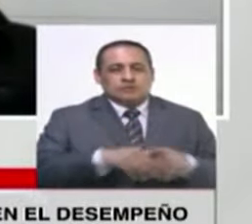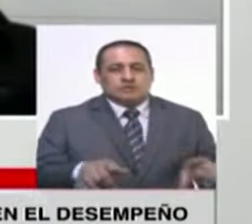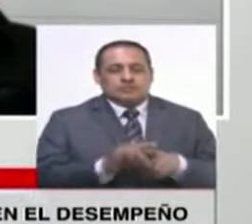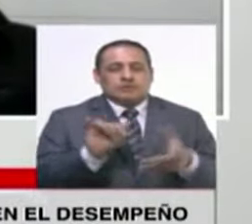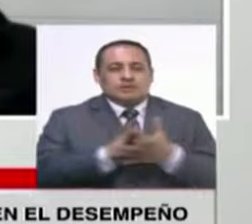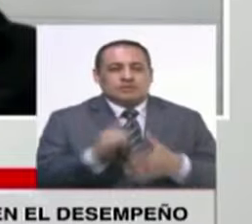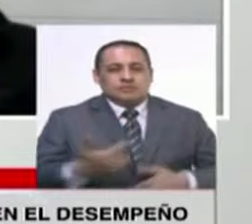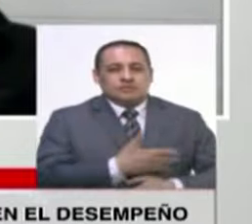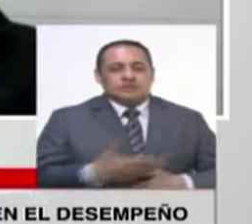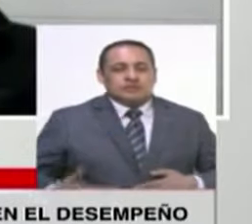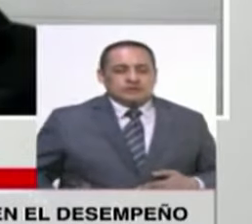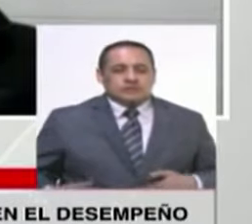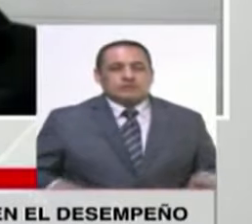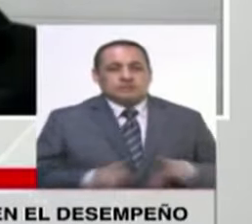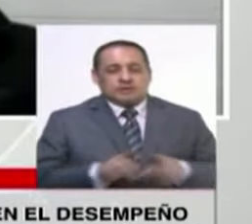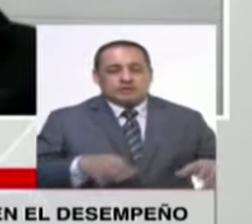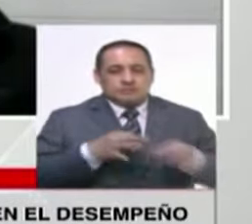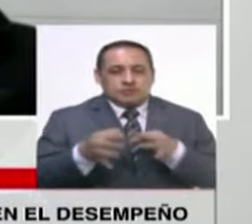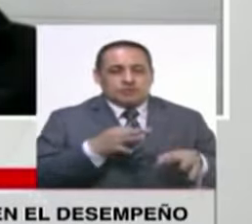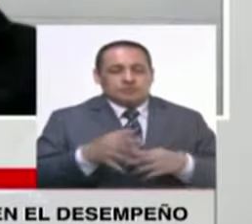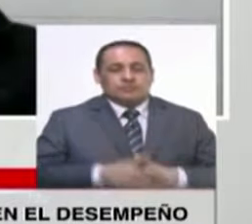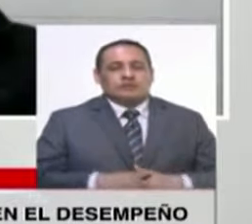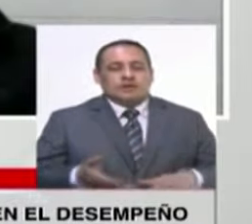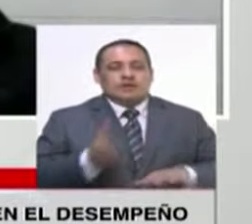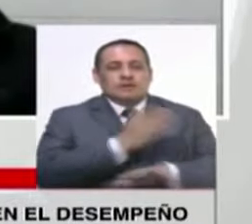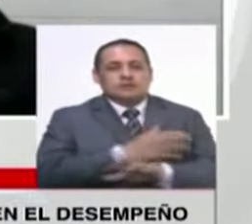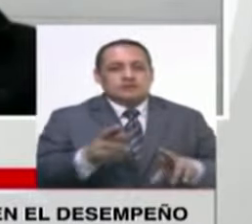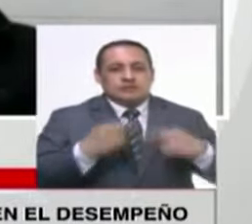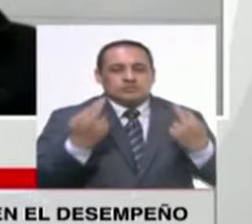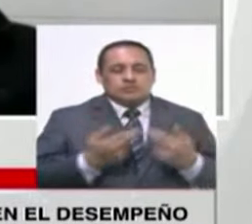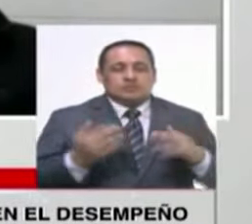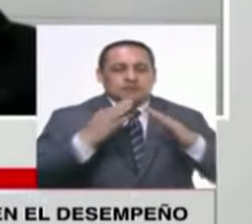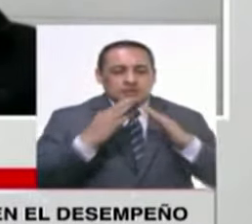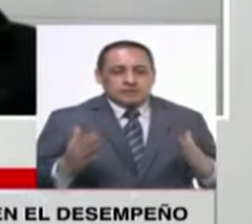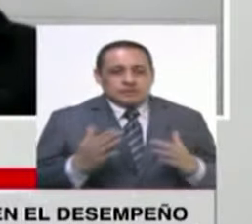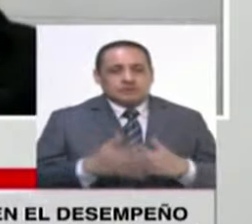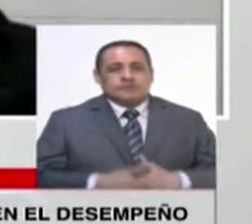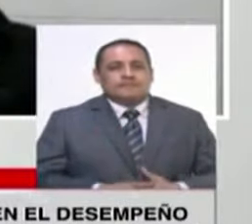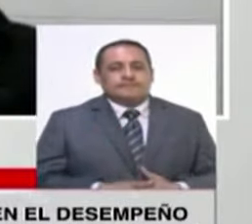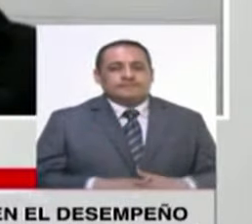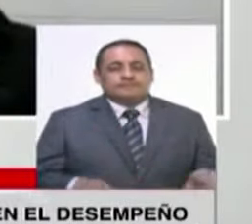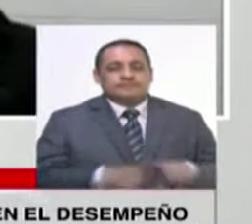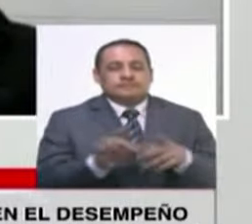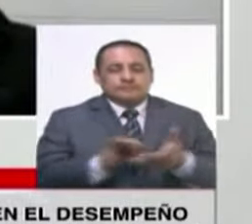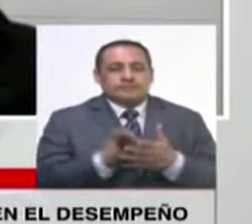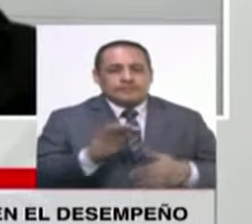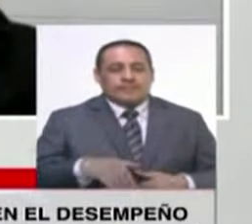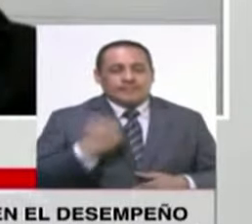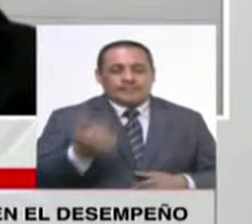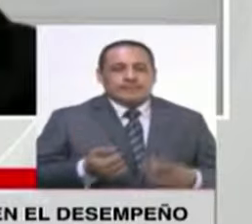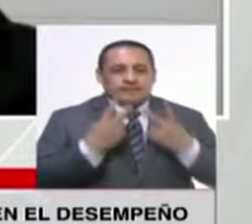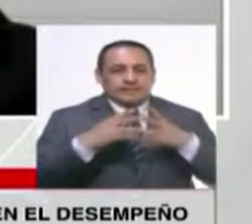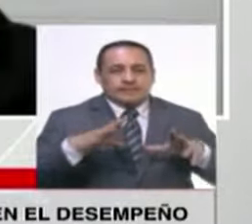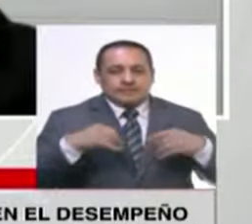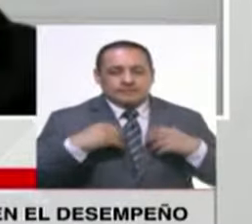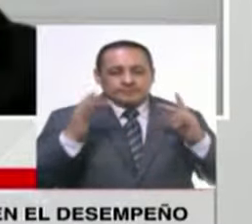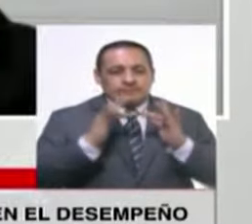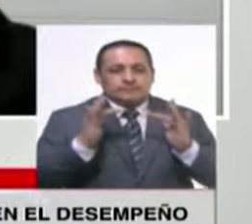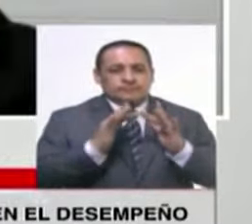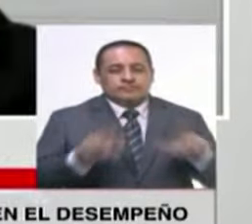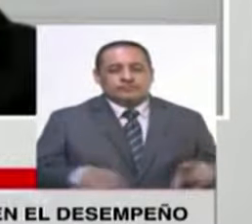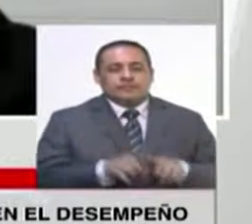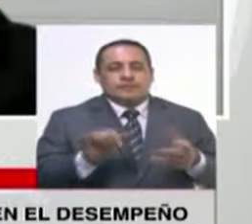el presidente, así mencionó, se habían reunido en su departamento o habrían tomado contacto